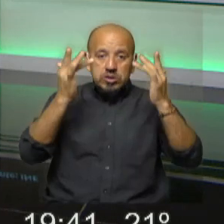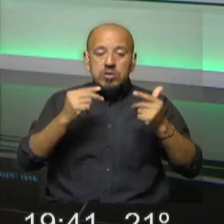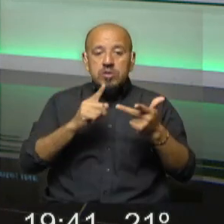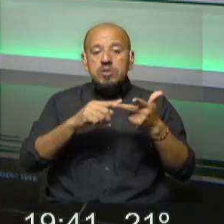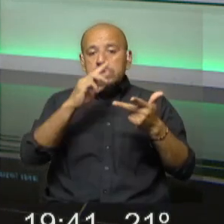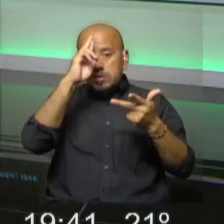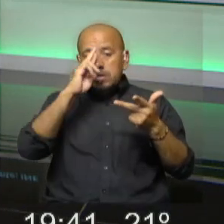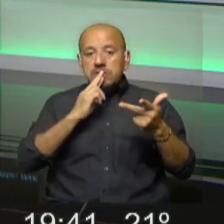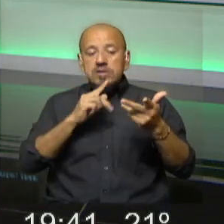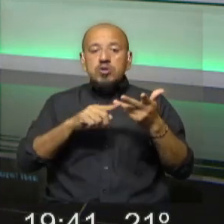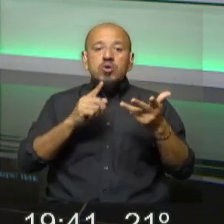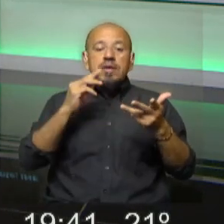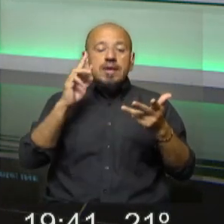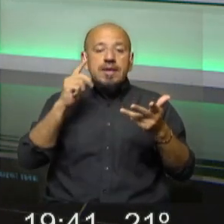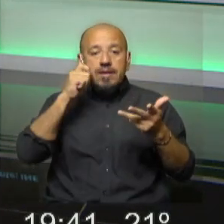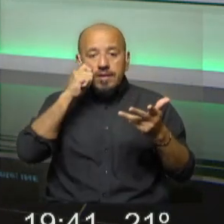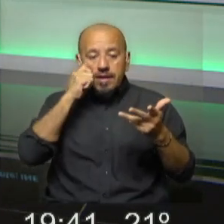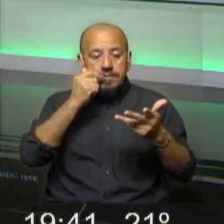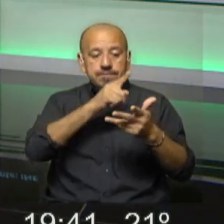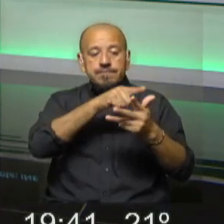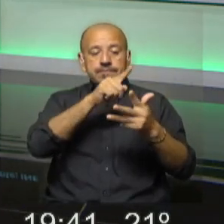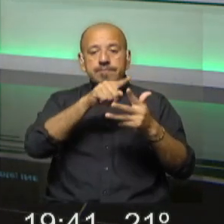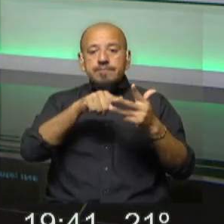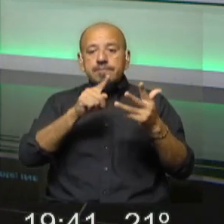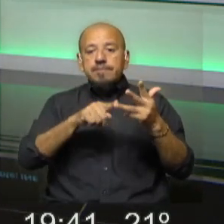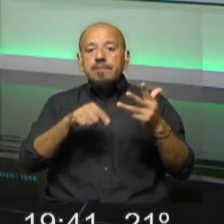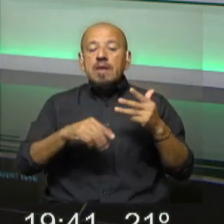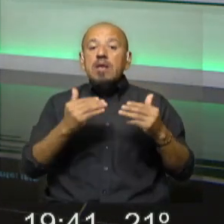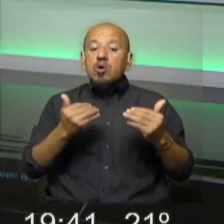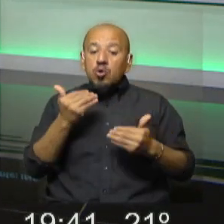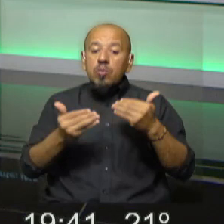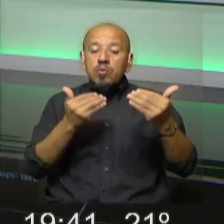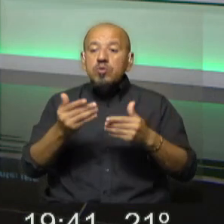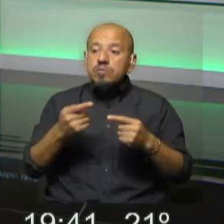el criterio de las edades. Esas son las distintas formas de evaluar la marcha del mercado laboral